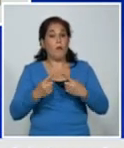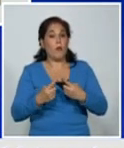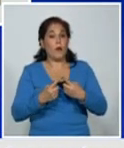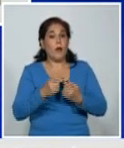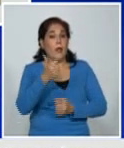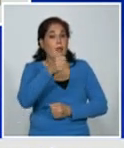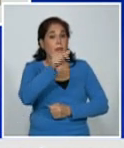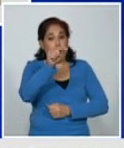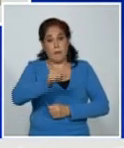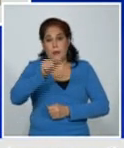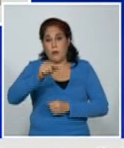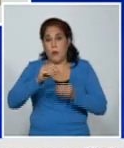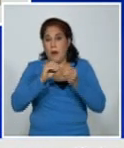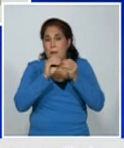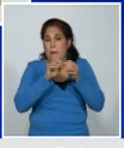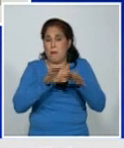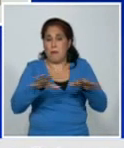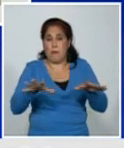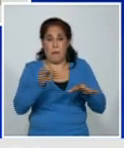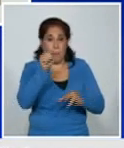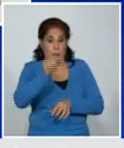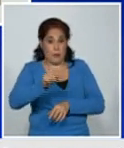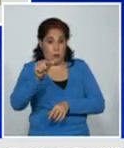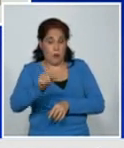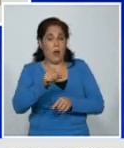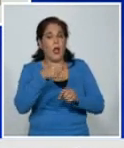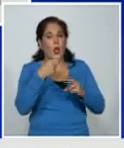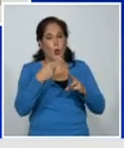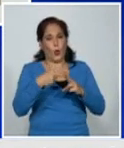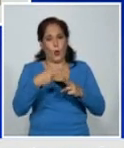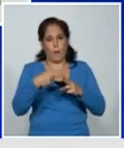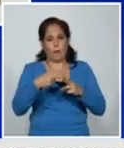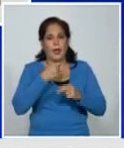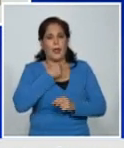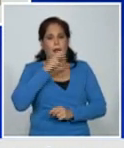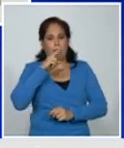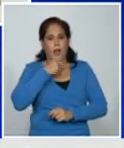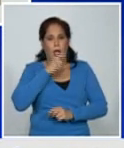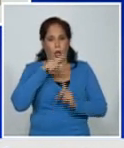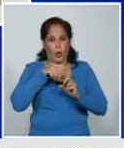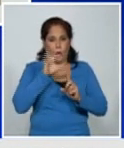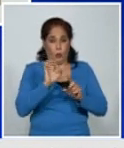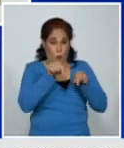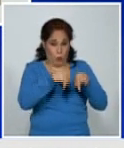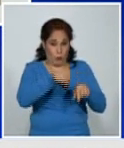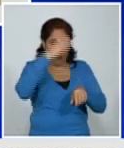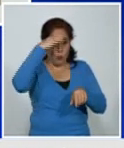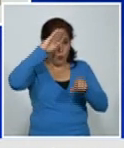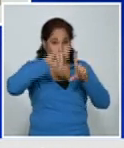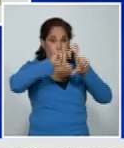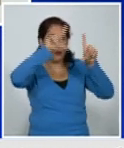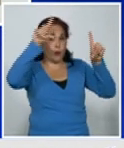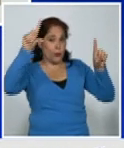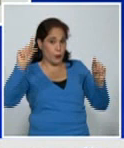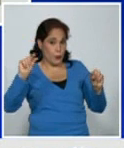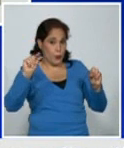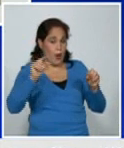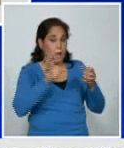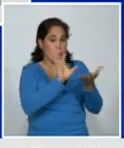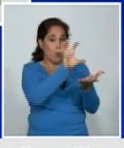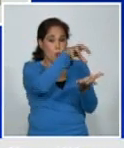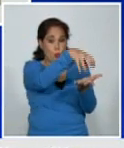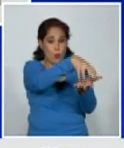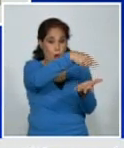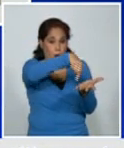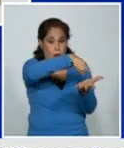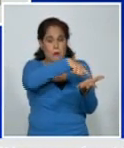mejor no lo logran ver. En Cuba hoy los eventos que tenemos abiertos, pues tenemos en la provincia de Pinar